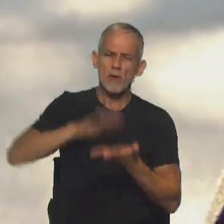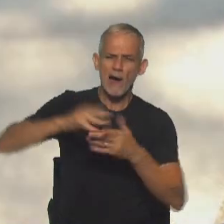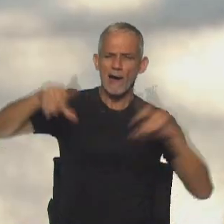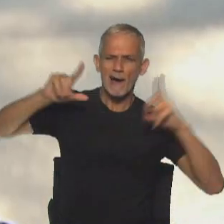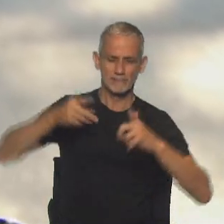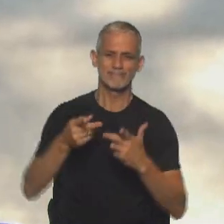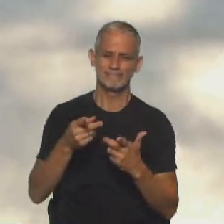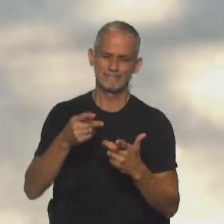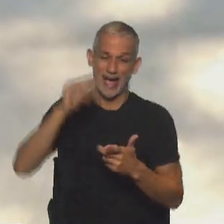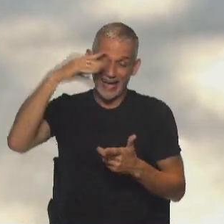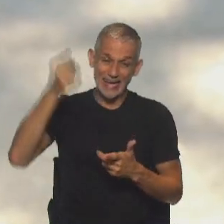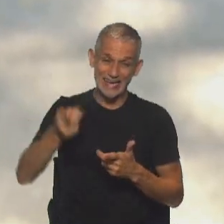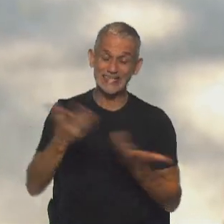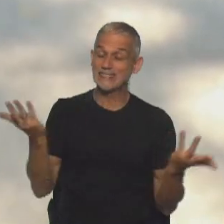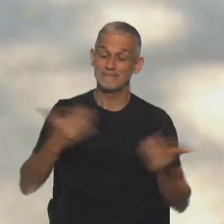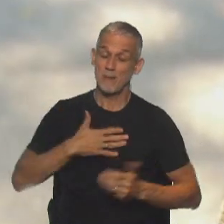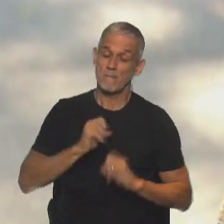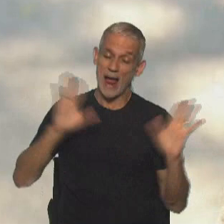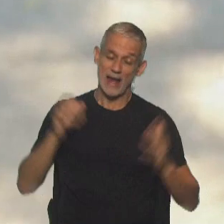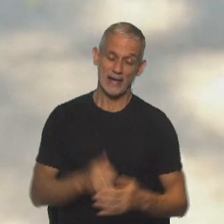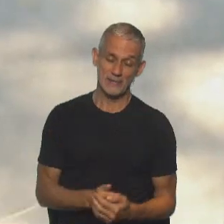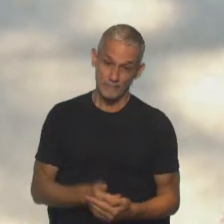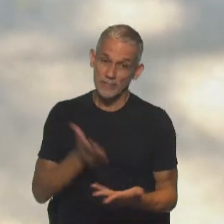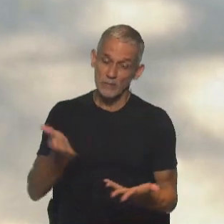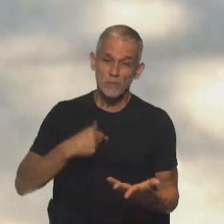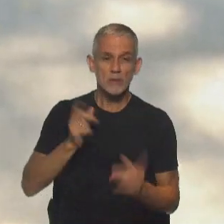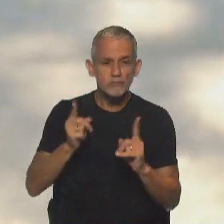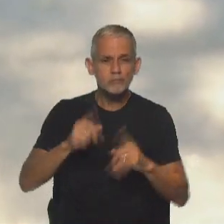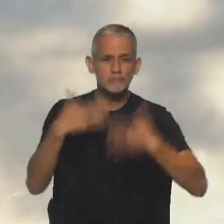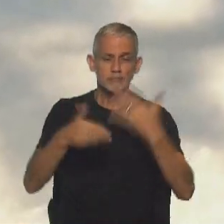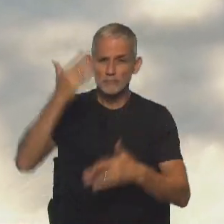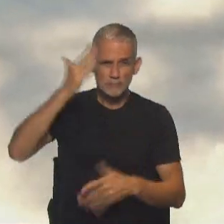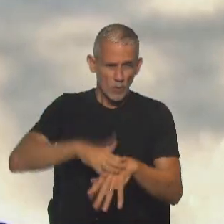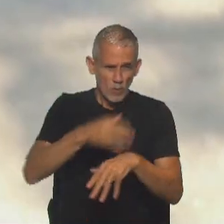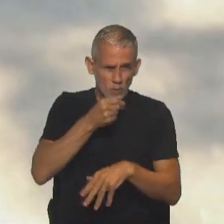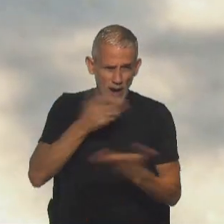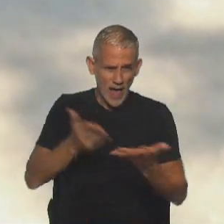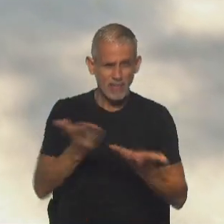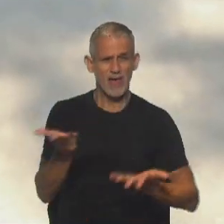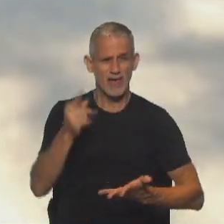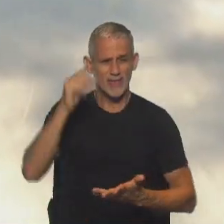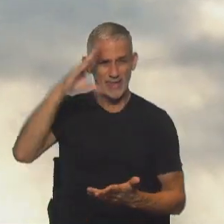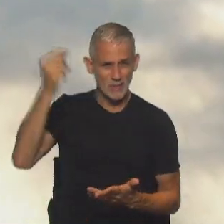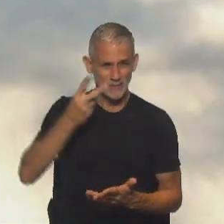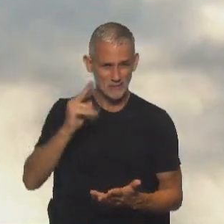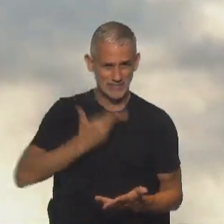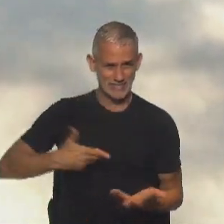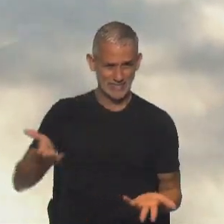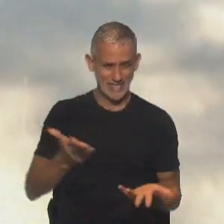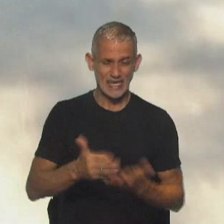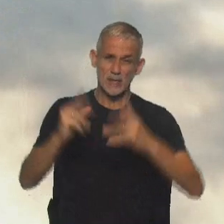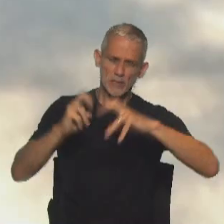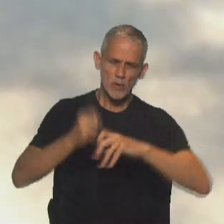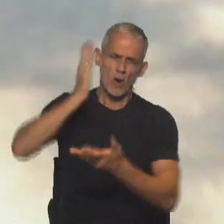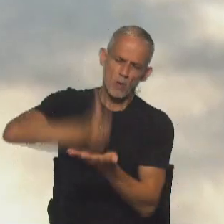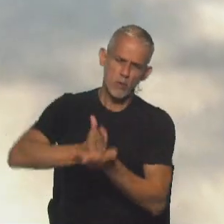Cristina es realmente lamentable y fundamentalmente seguimos proclamando la inocencia de la vicepresidenta, en tanto entendemos esta causa, esta